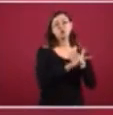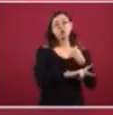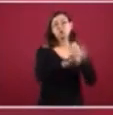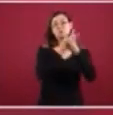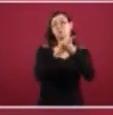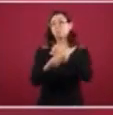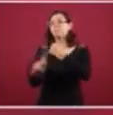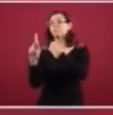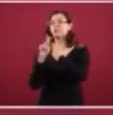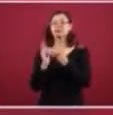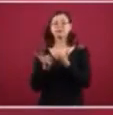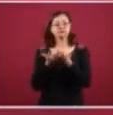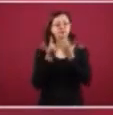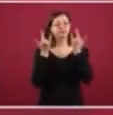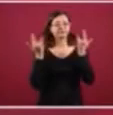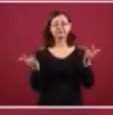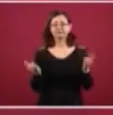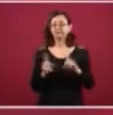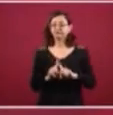ejércitos.